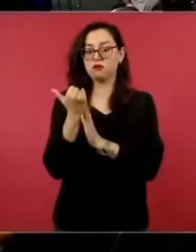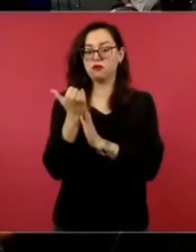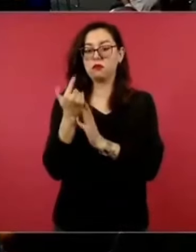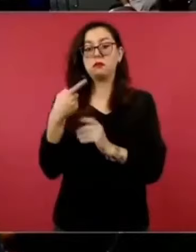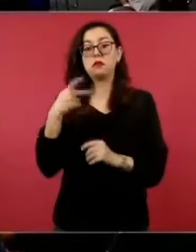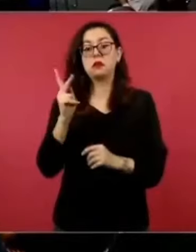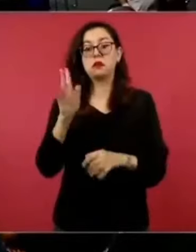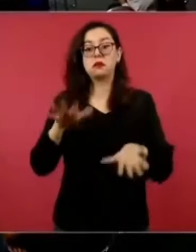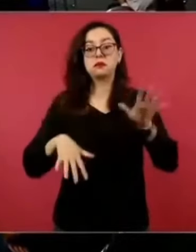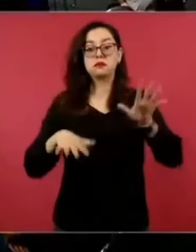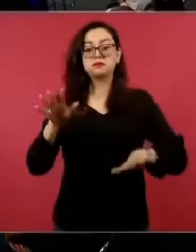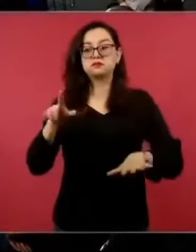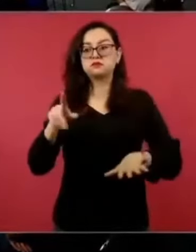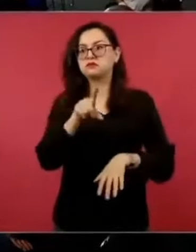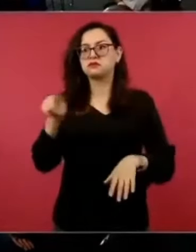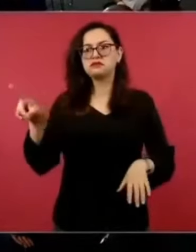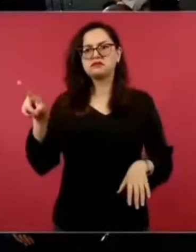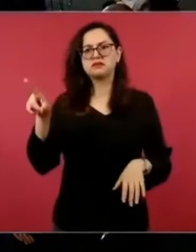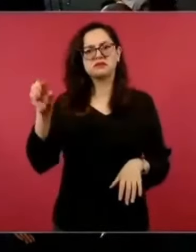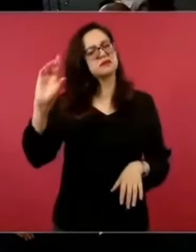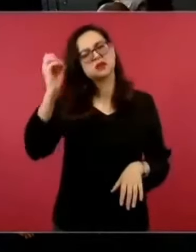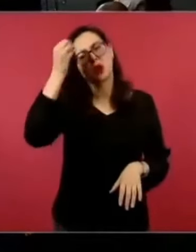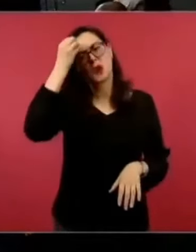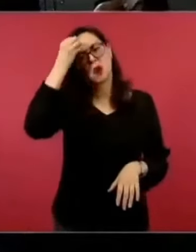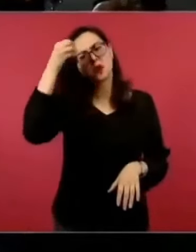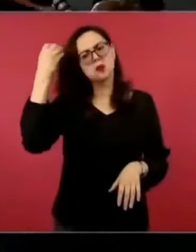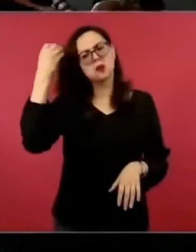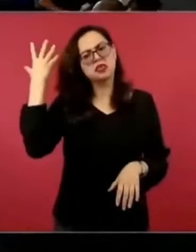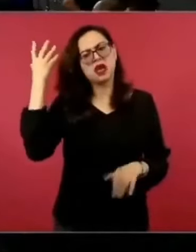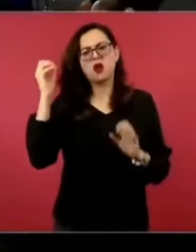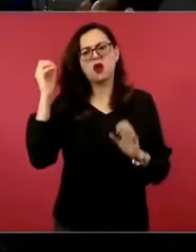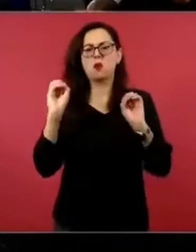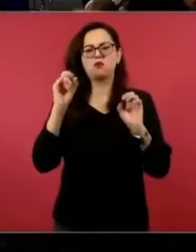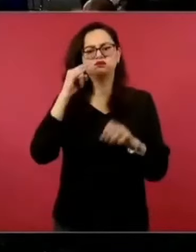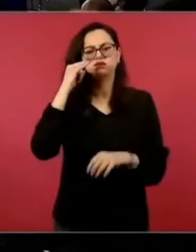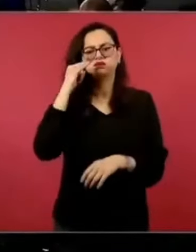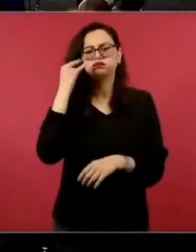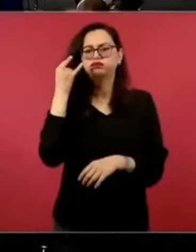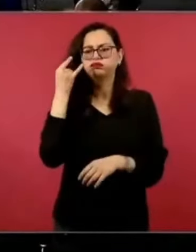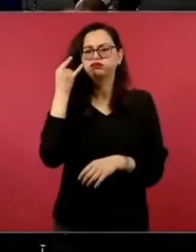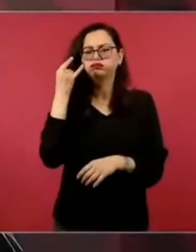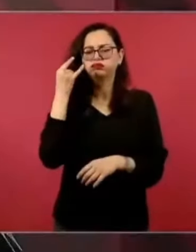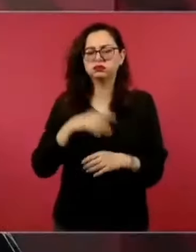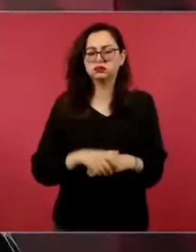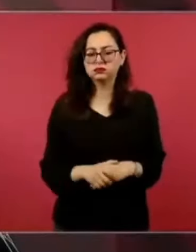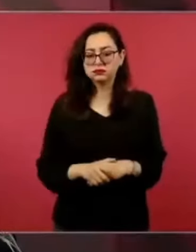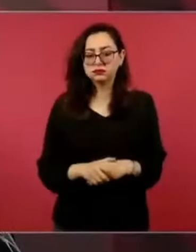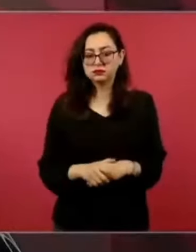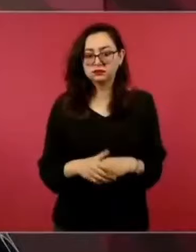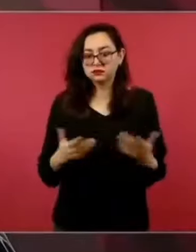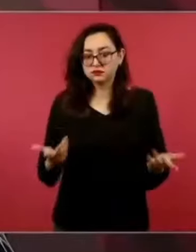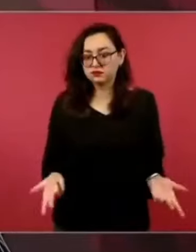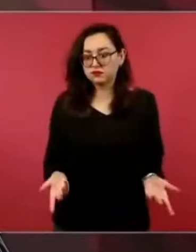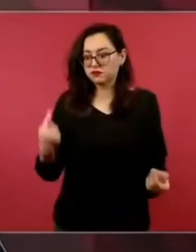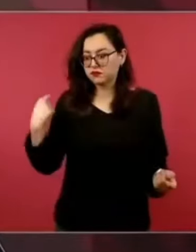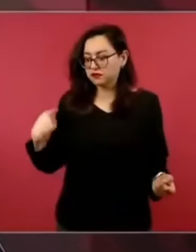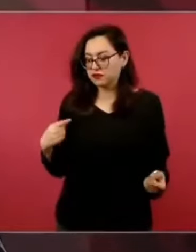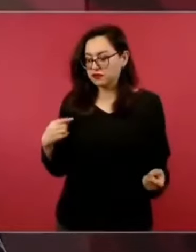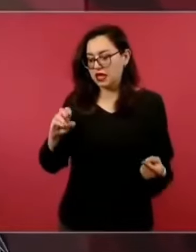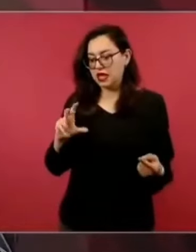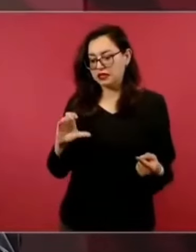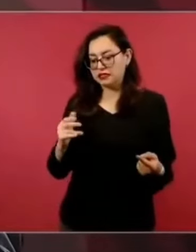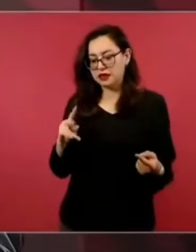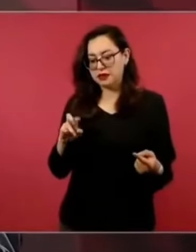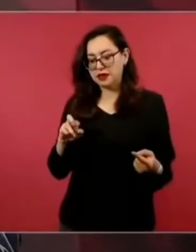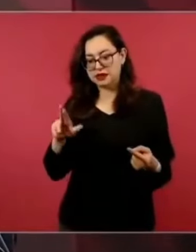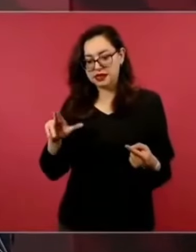el licenciado cheverría lo devaluó el licenciado López Portillo lo devaluó el